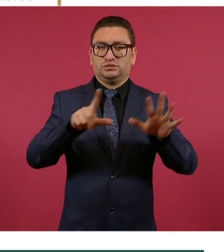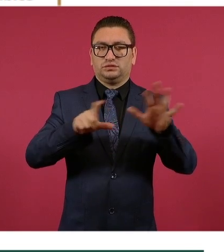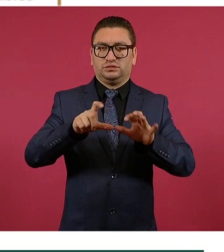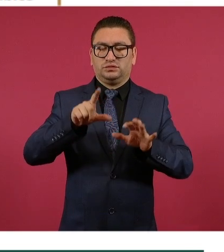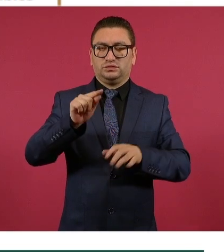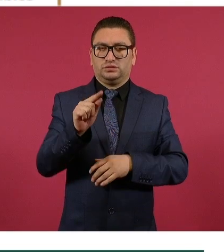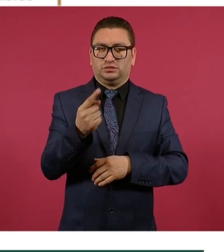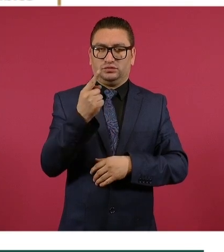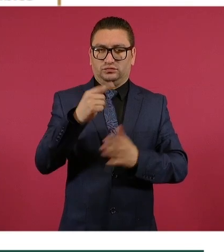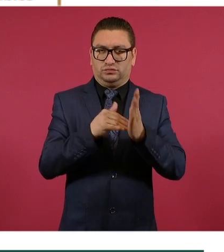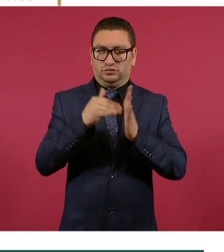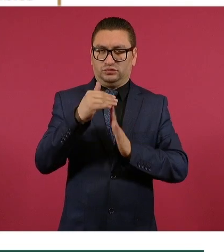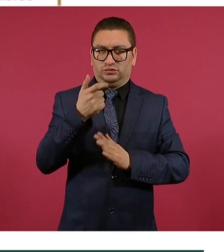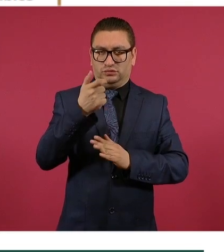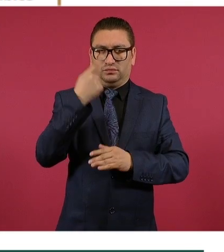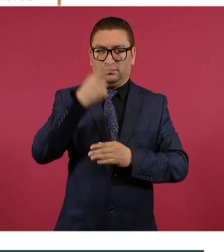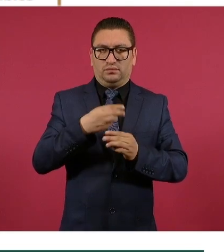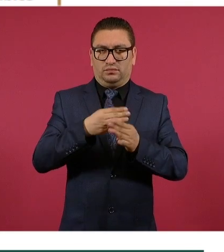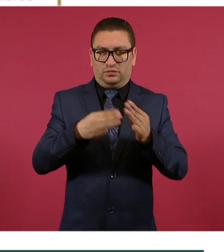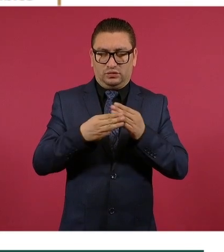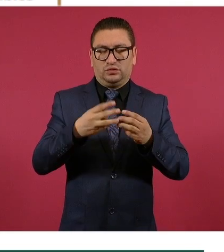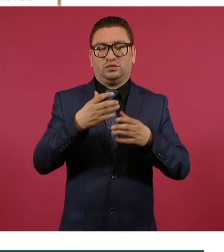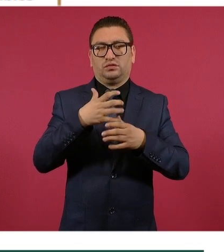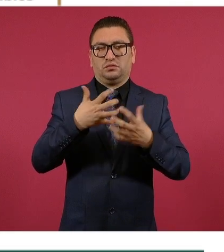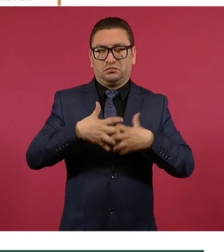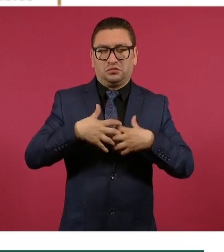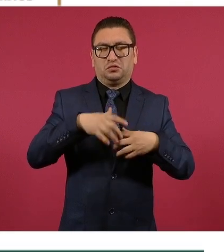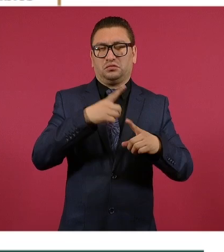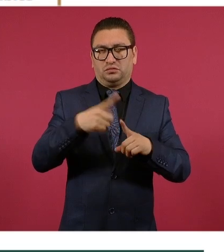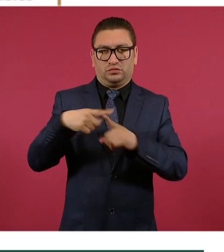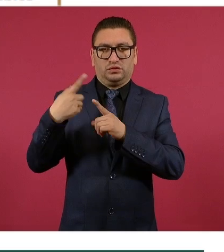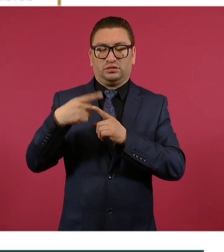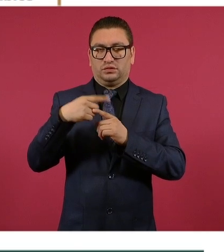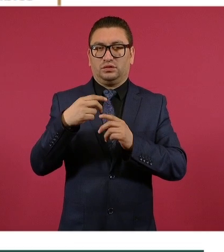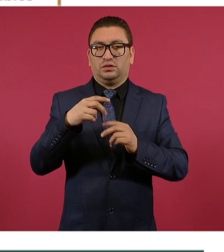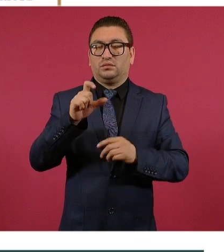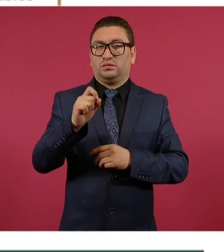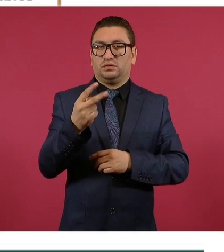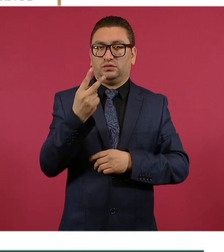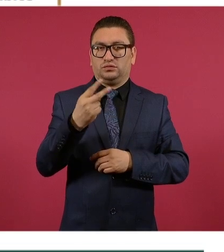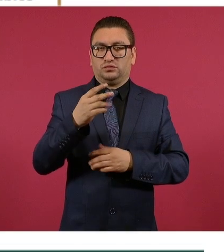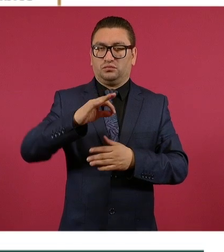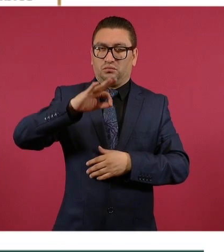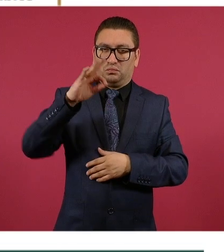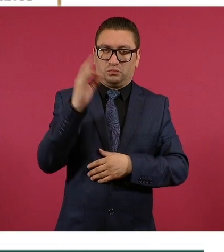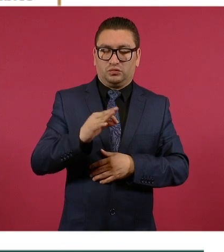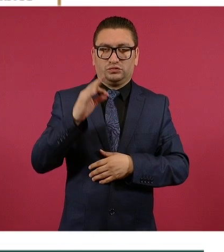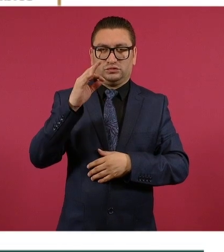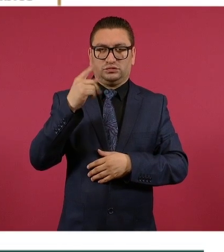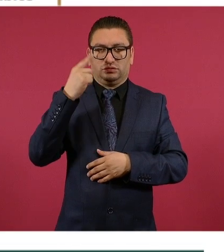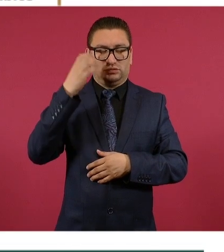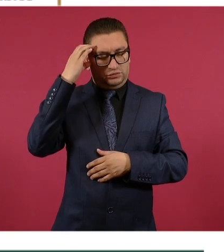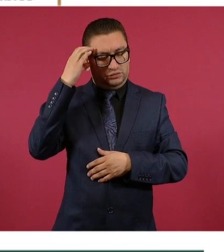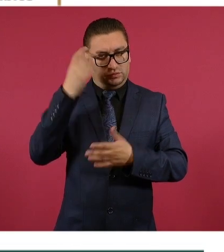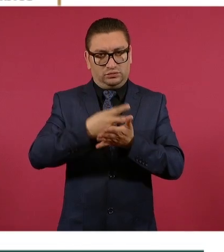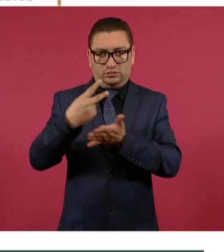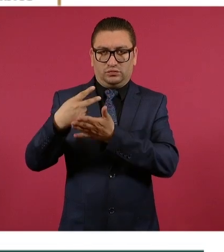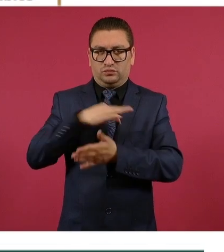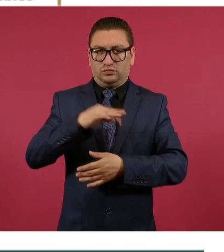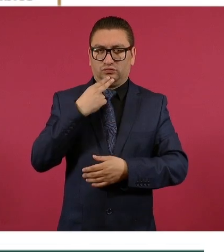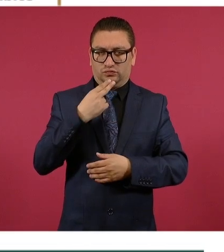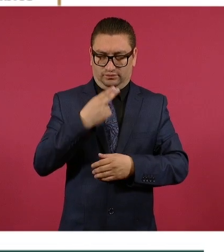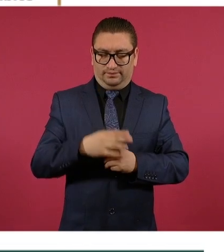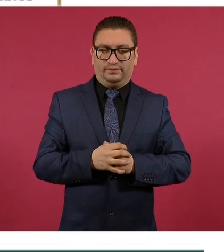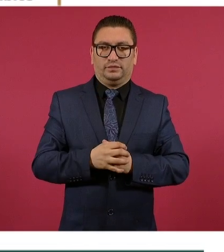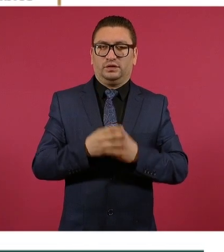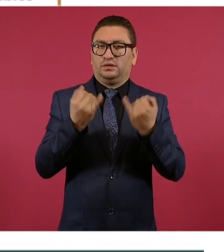771 millones de pesos en el equipamiento y ha habido un incremento del 22% en el número de camas sensables,